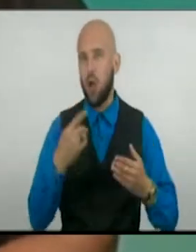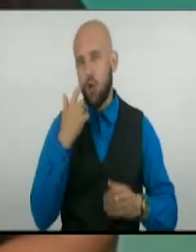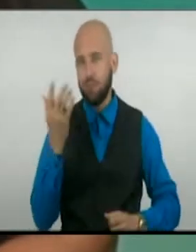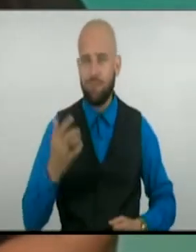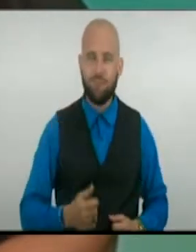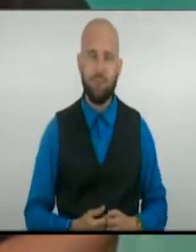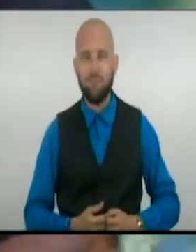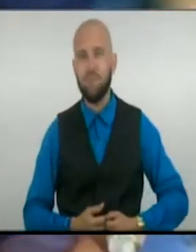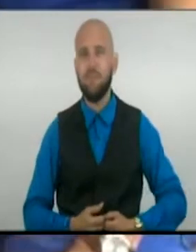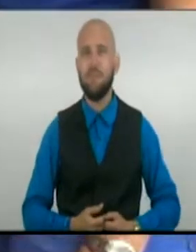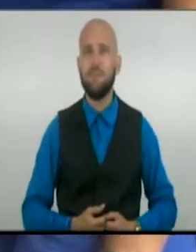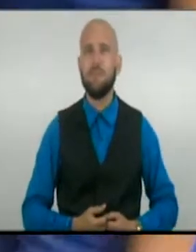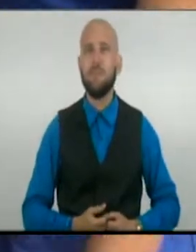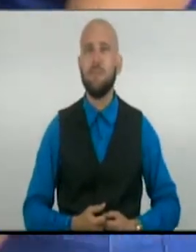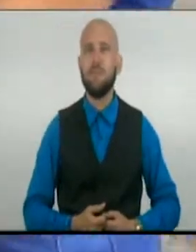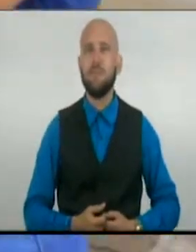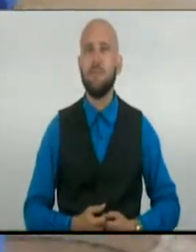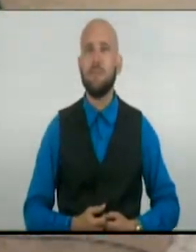material